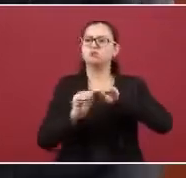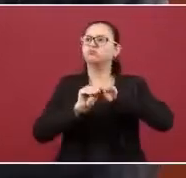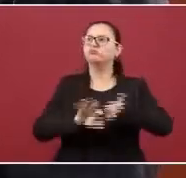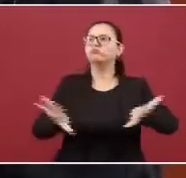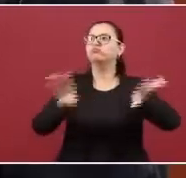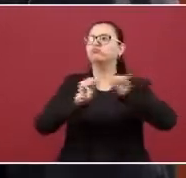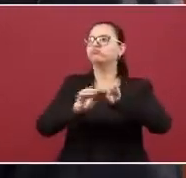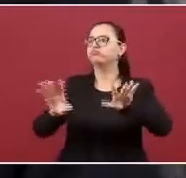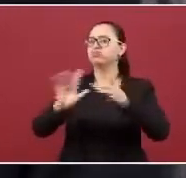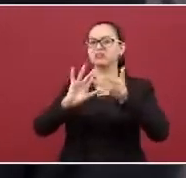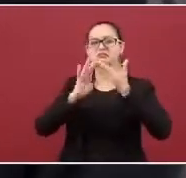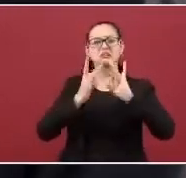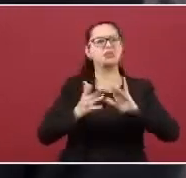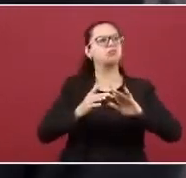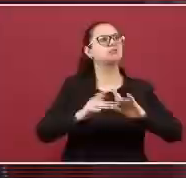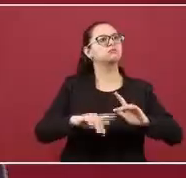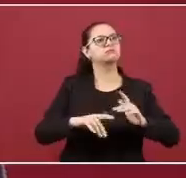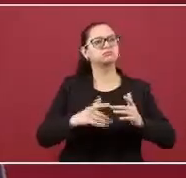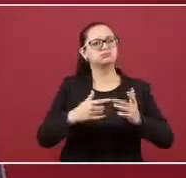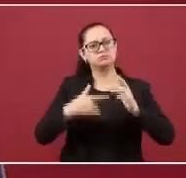en las redes.